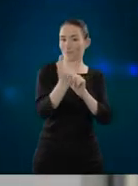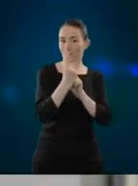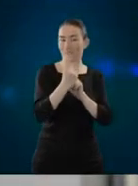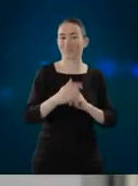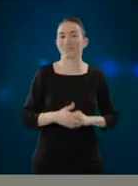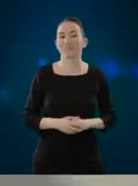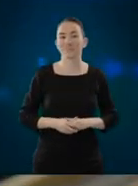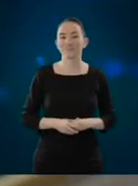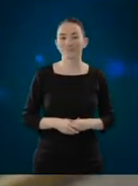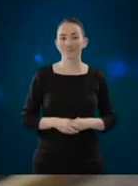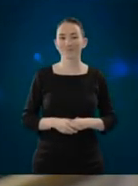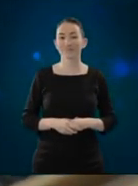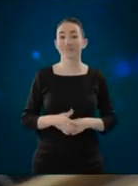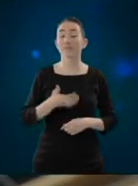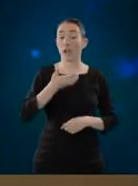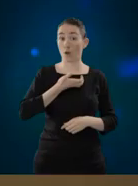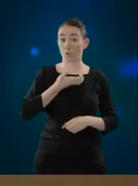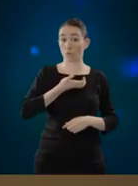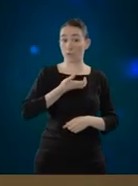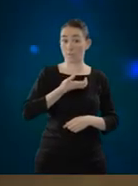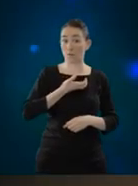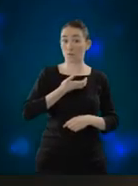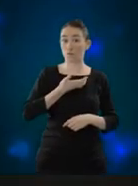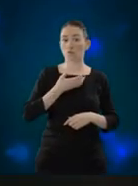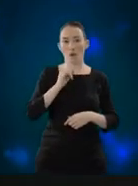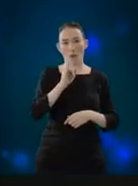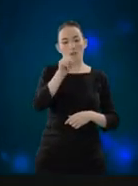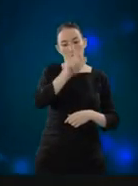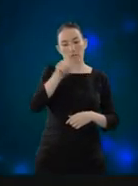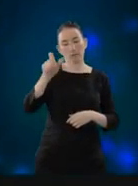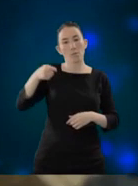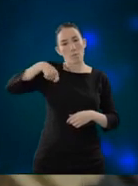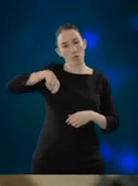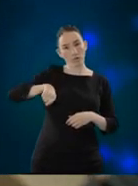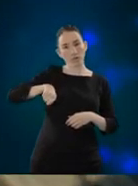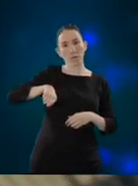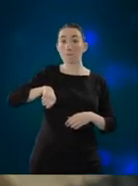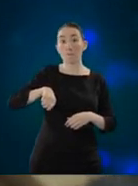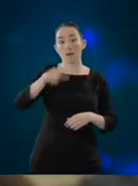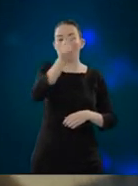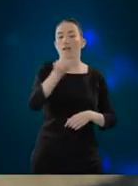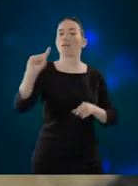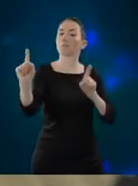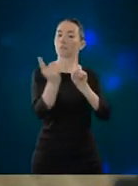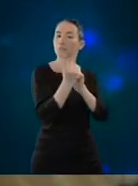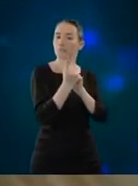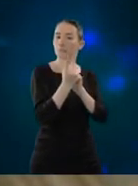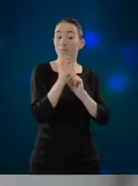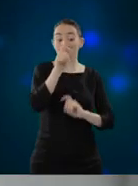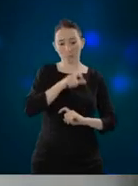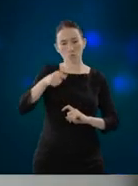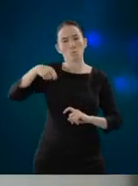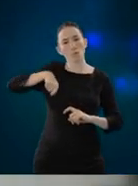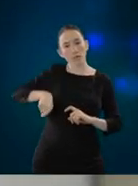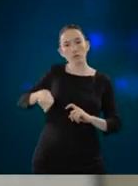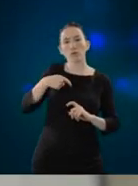El Ayuntamiento pone a disposición de los ciudadanos mecanismos donde un equipo de profesionales informa, orienta